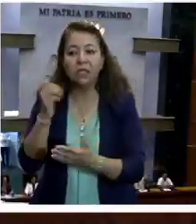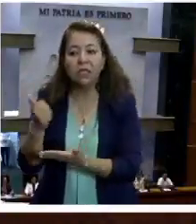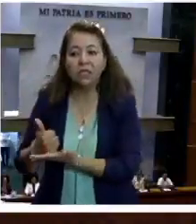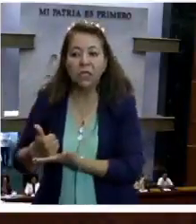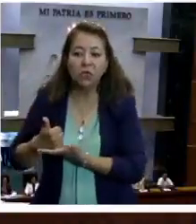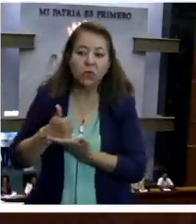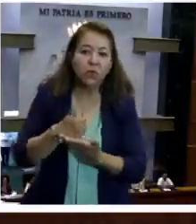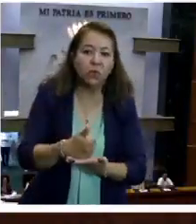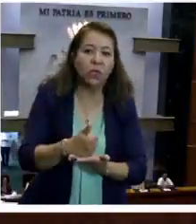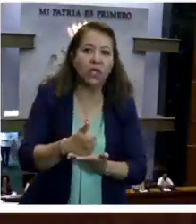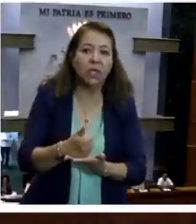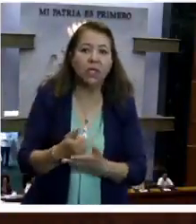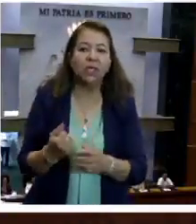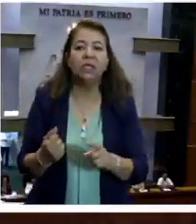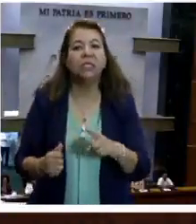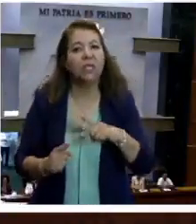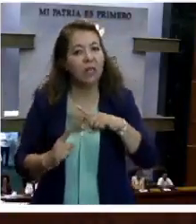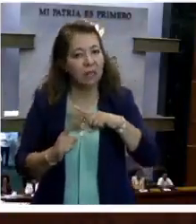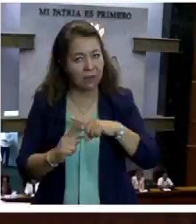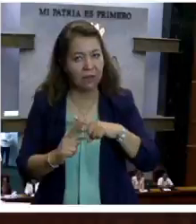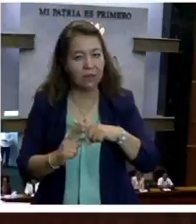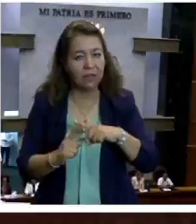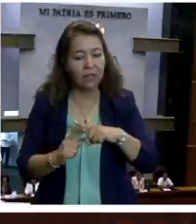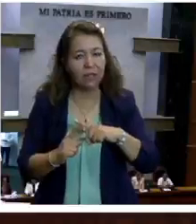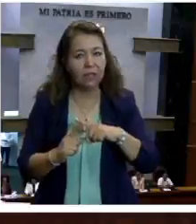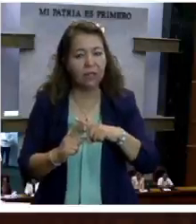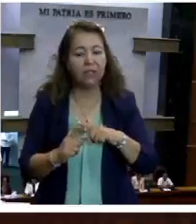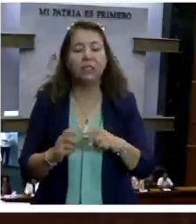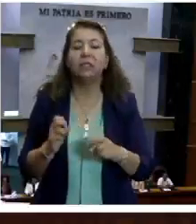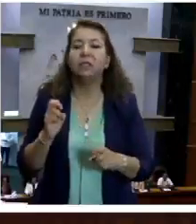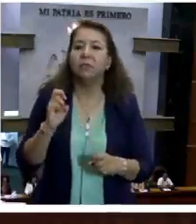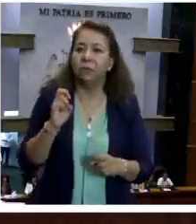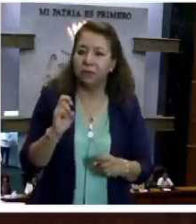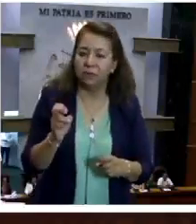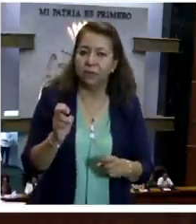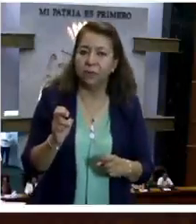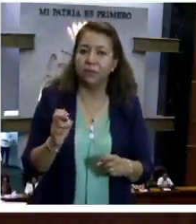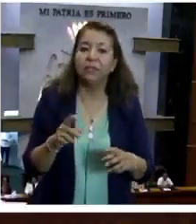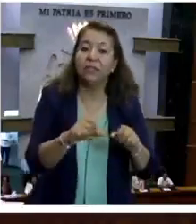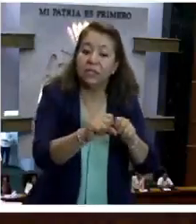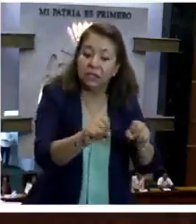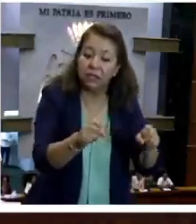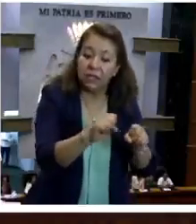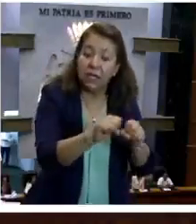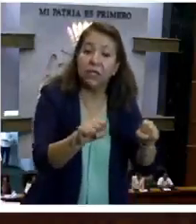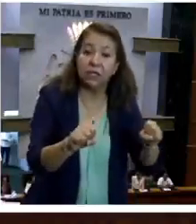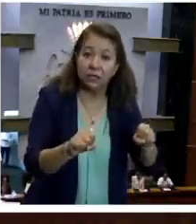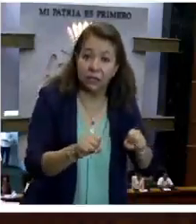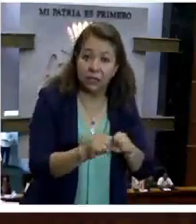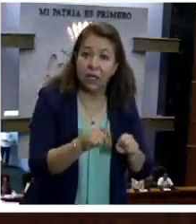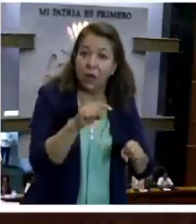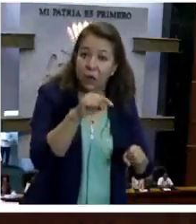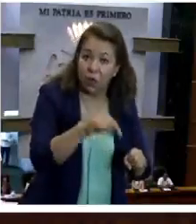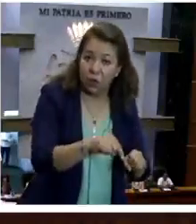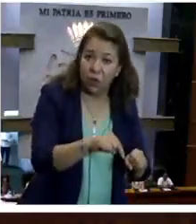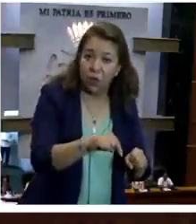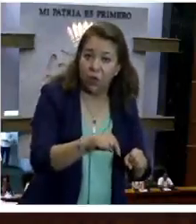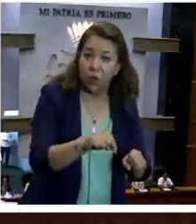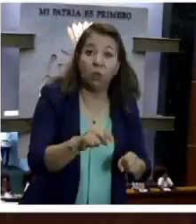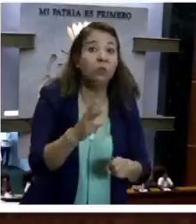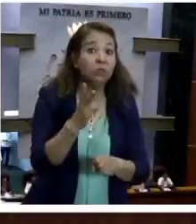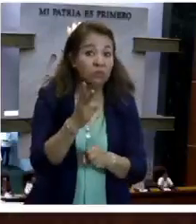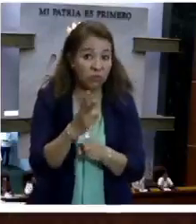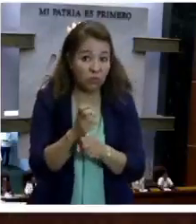esta gran tarea. Debemos mantener en el aula, en nuestro segundo hogar,